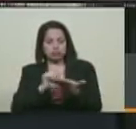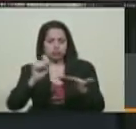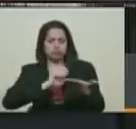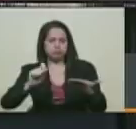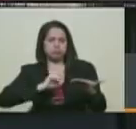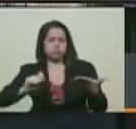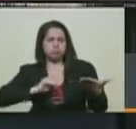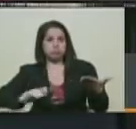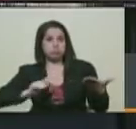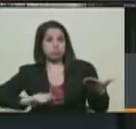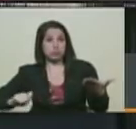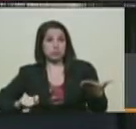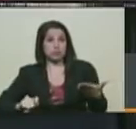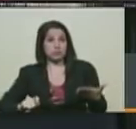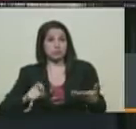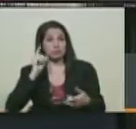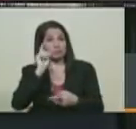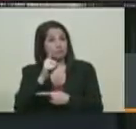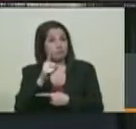2019-2025. Cuento con eso,